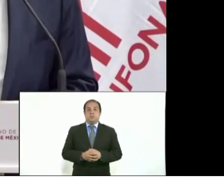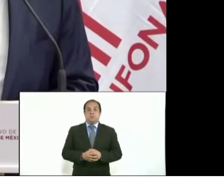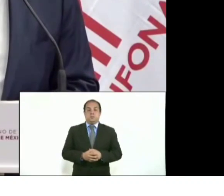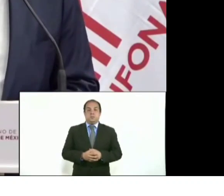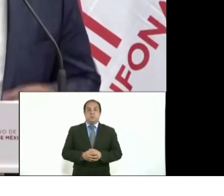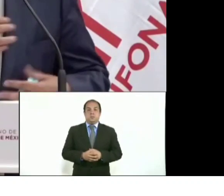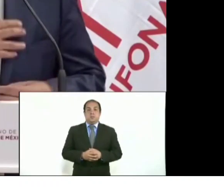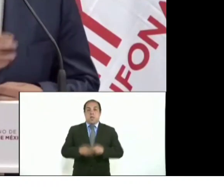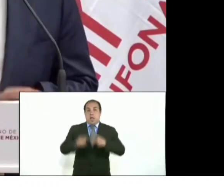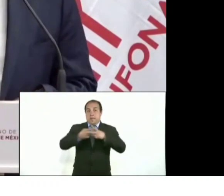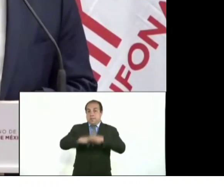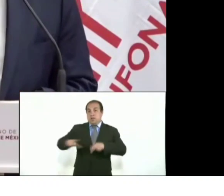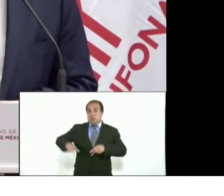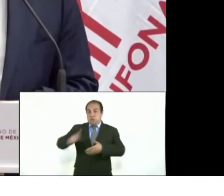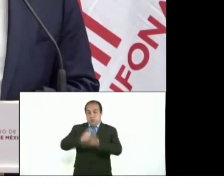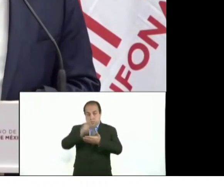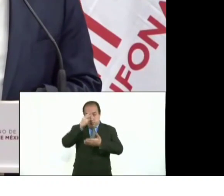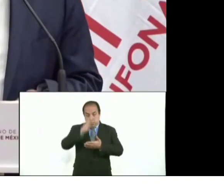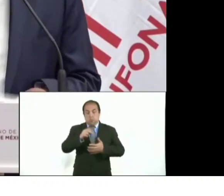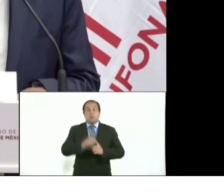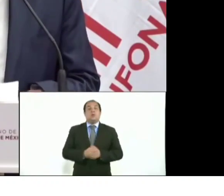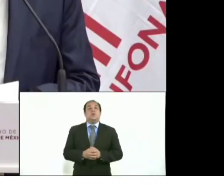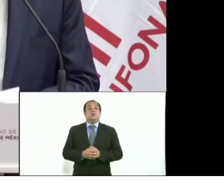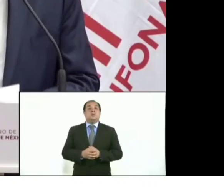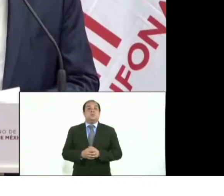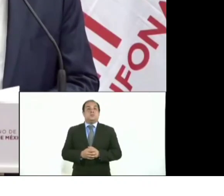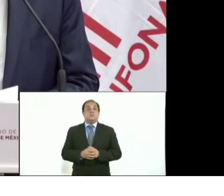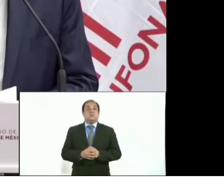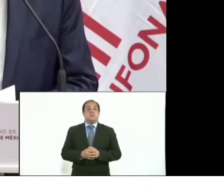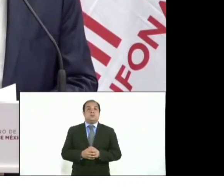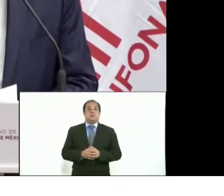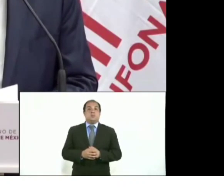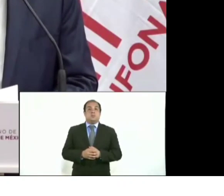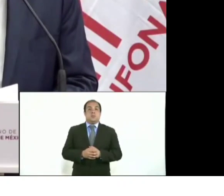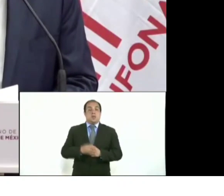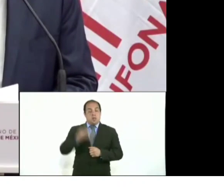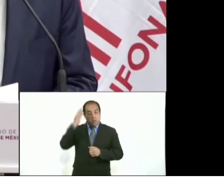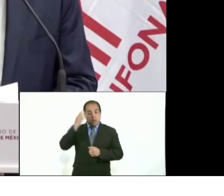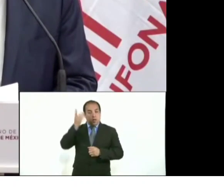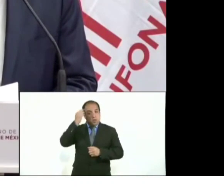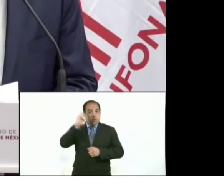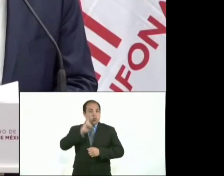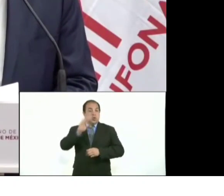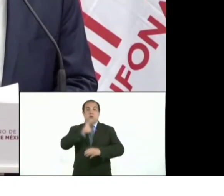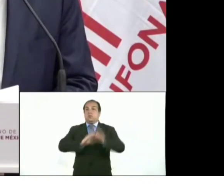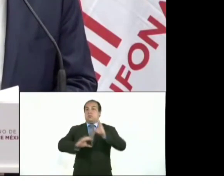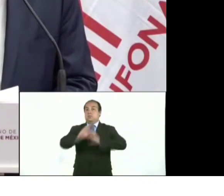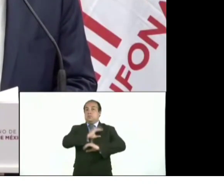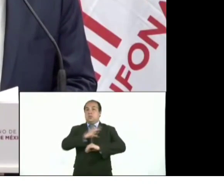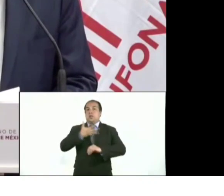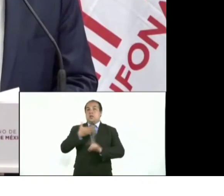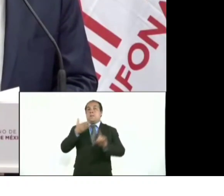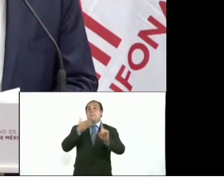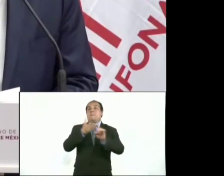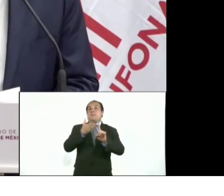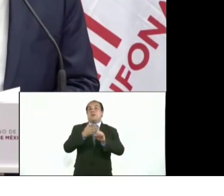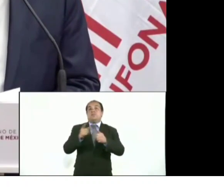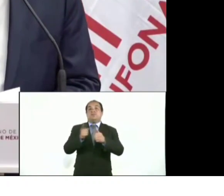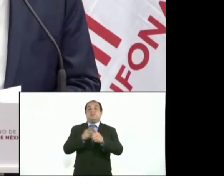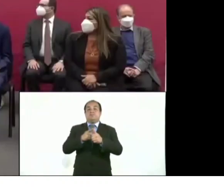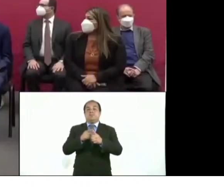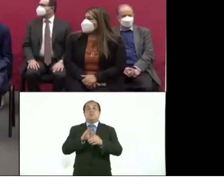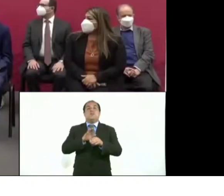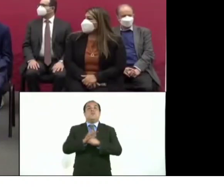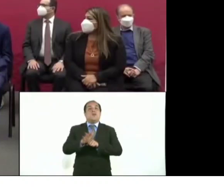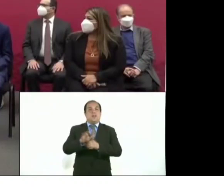Desde el inicio del gobierno de la Ciudad de México, de la doctora Claudia Sheinbaum, ha tenido como uno de los ejes prioritarios el derecho a la